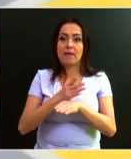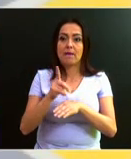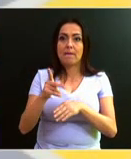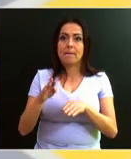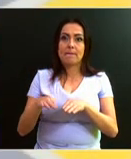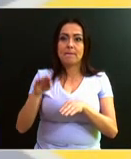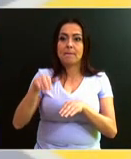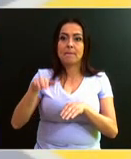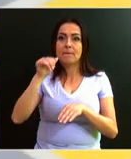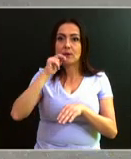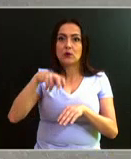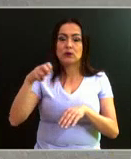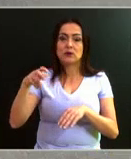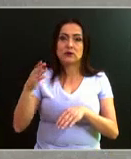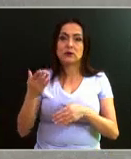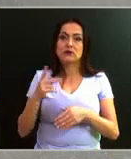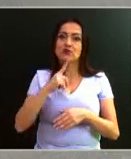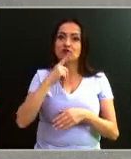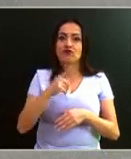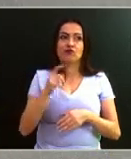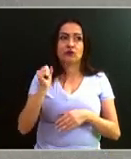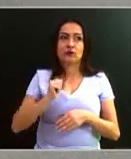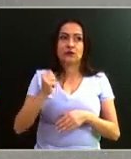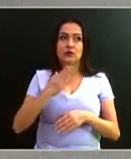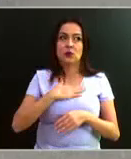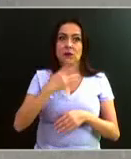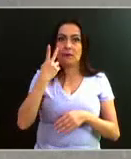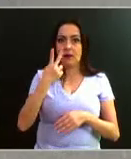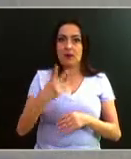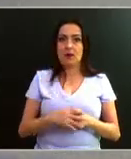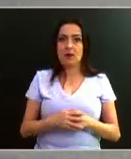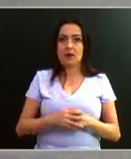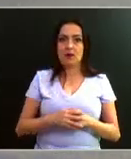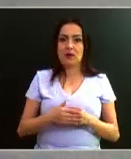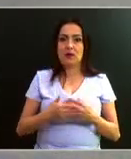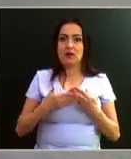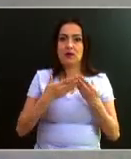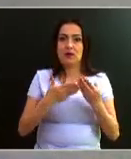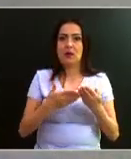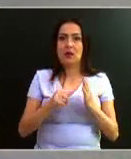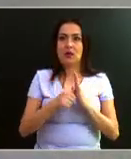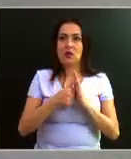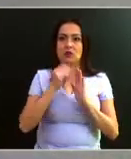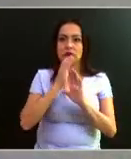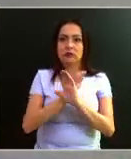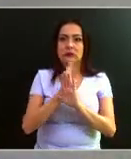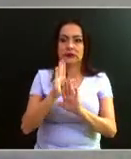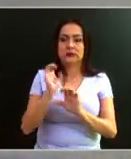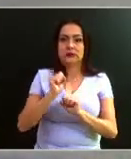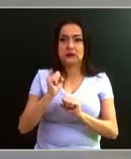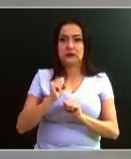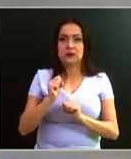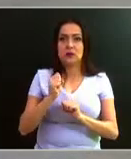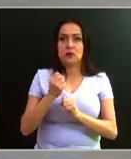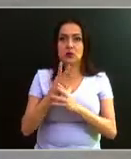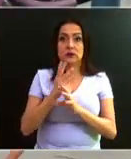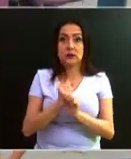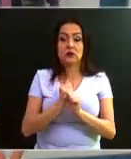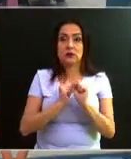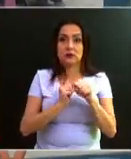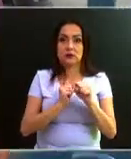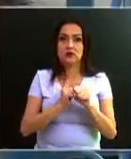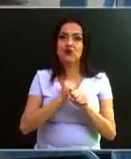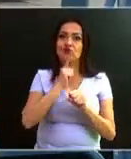los niños. Sí, realmente sí, yo veo que están dándole mucho el mantenimiento, sí, muy segura, sí.